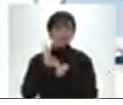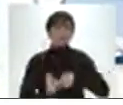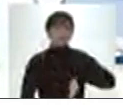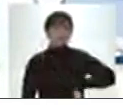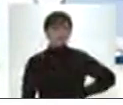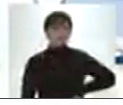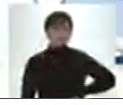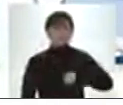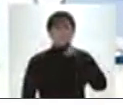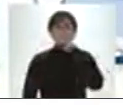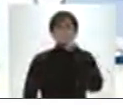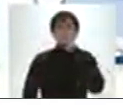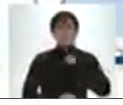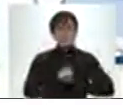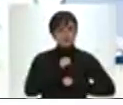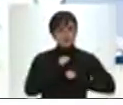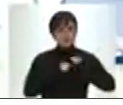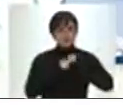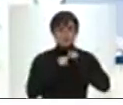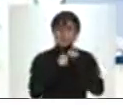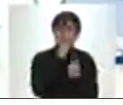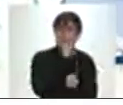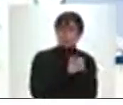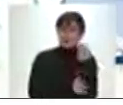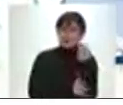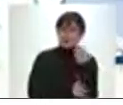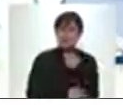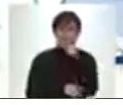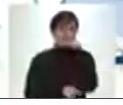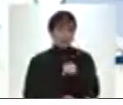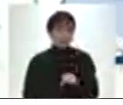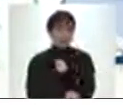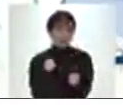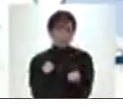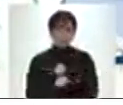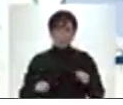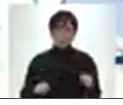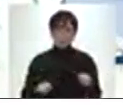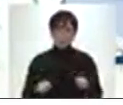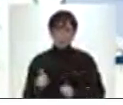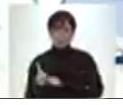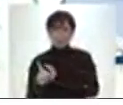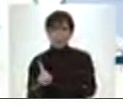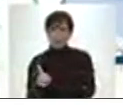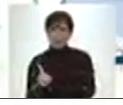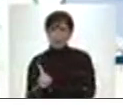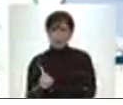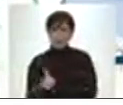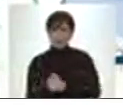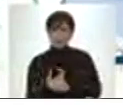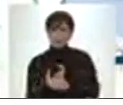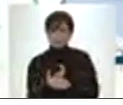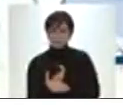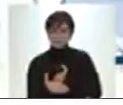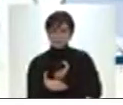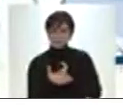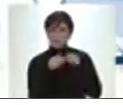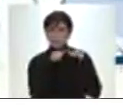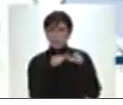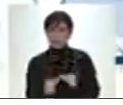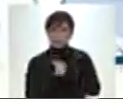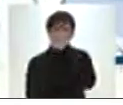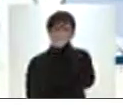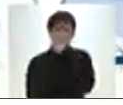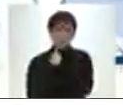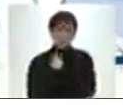seguridad social. Hoy día eso no ha sido posible porque se ha impedido, y la derecha lo ha impedido durante mucho tiempo. Yo quiero hacer un llamado